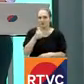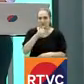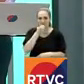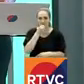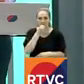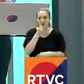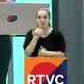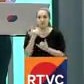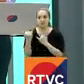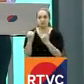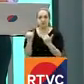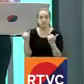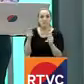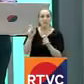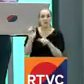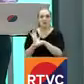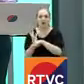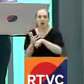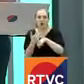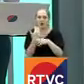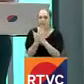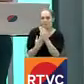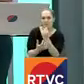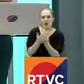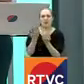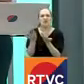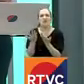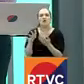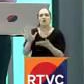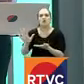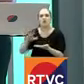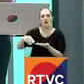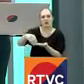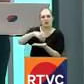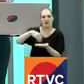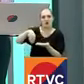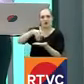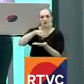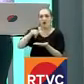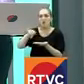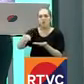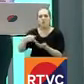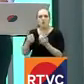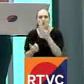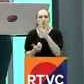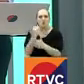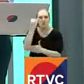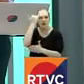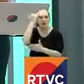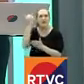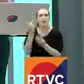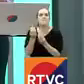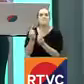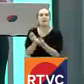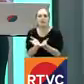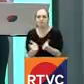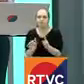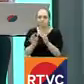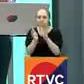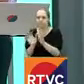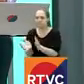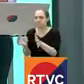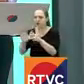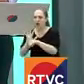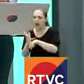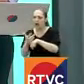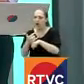de artesanos en el departamento del Atlántico que ya consolidan la ruta del alfarero. Este es uno de los atractivos turísticos